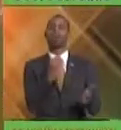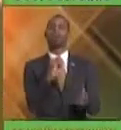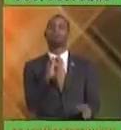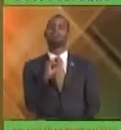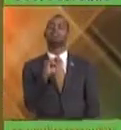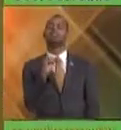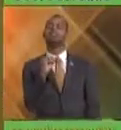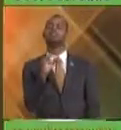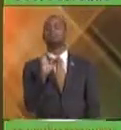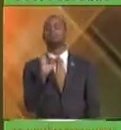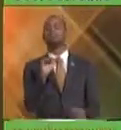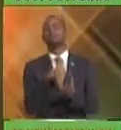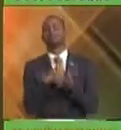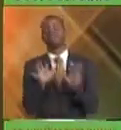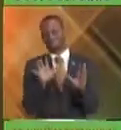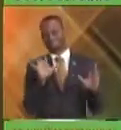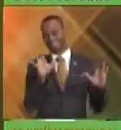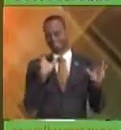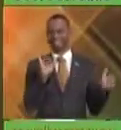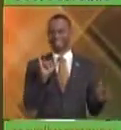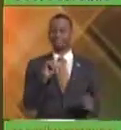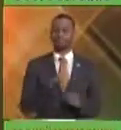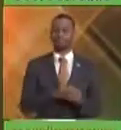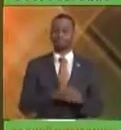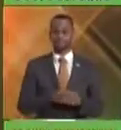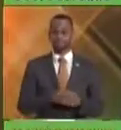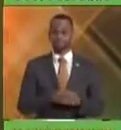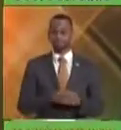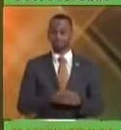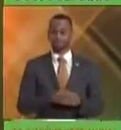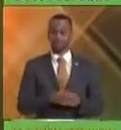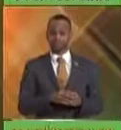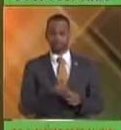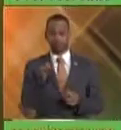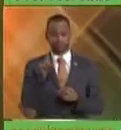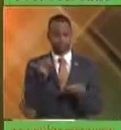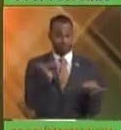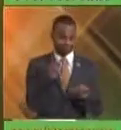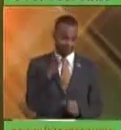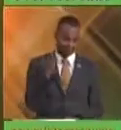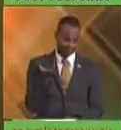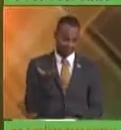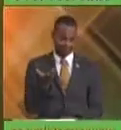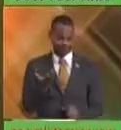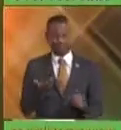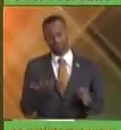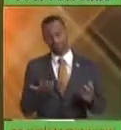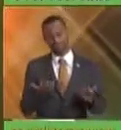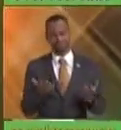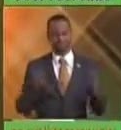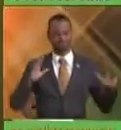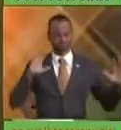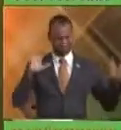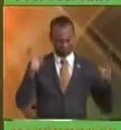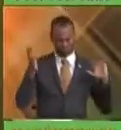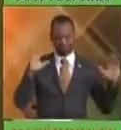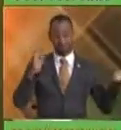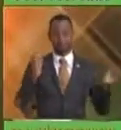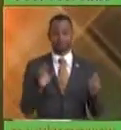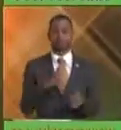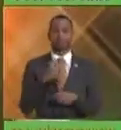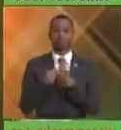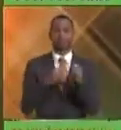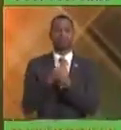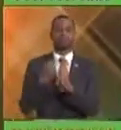un poco como eso no tiene no tiene esa capacidad el pri pero igual el próximo año